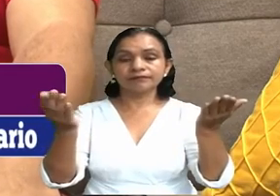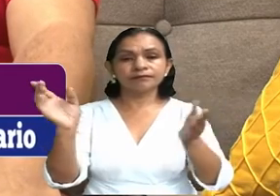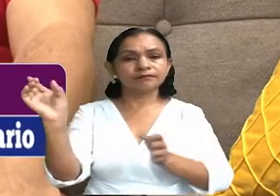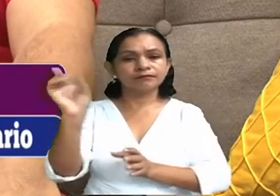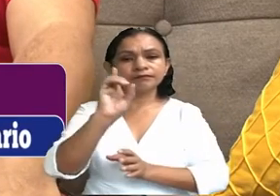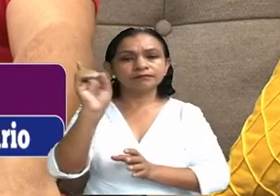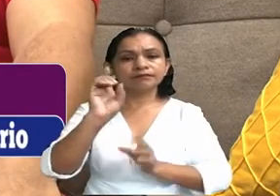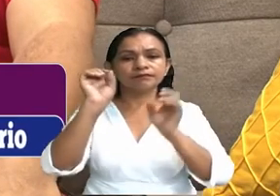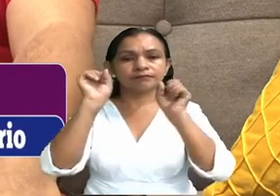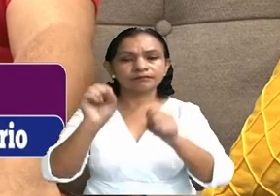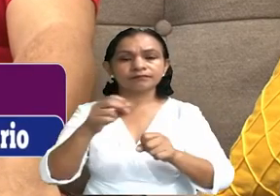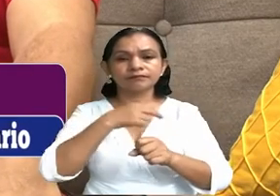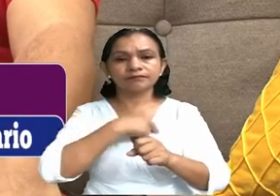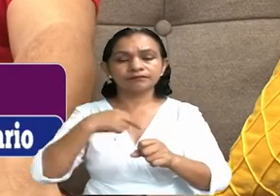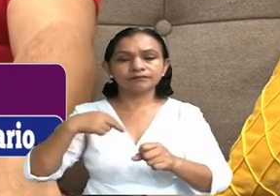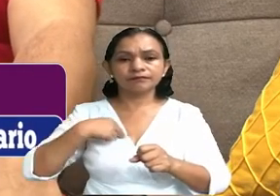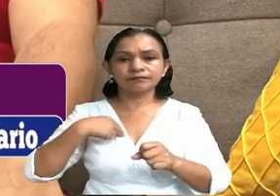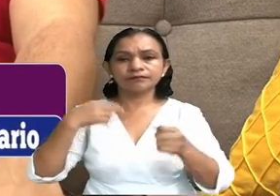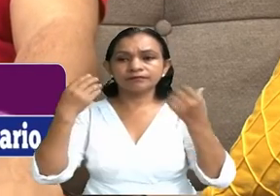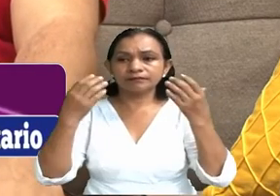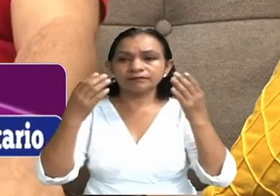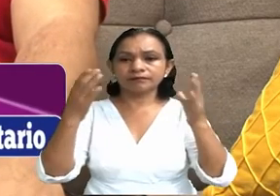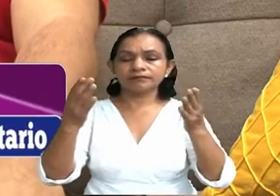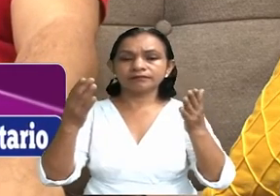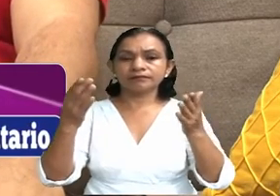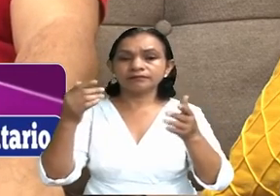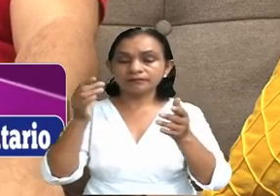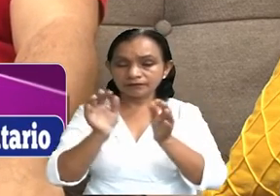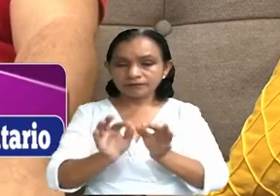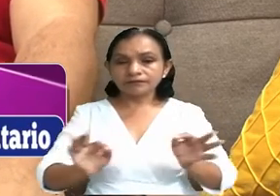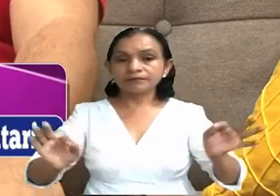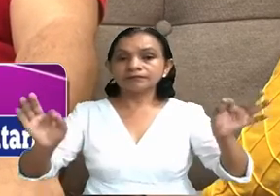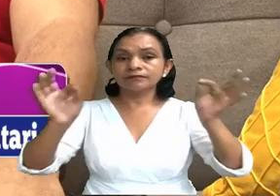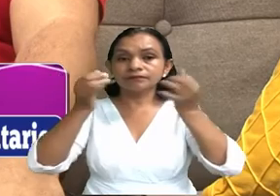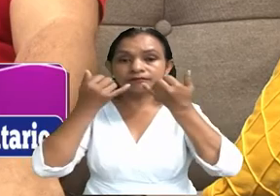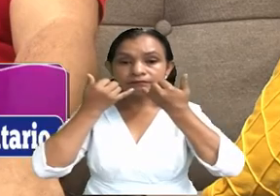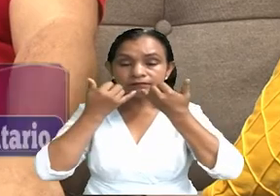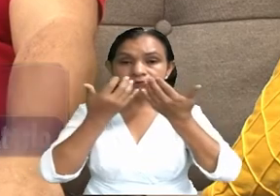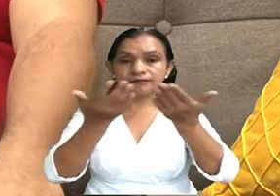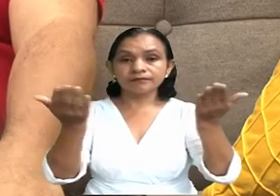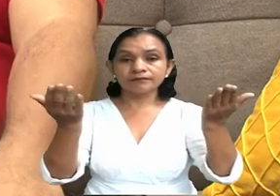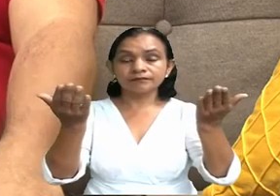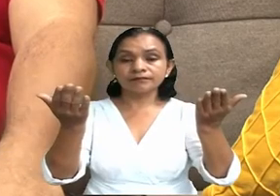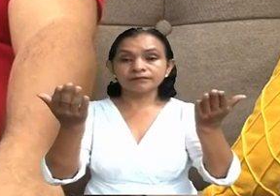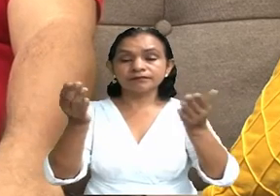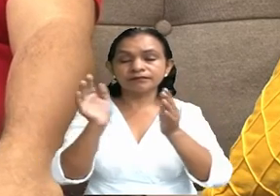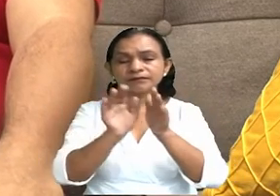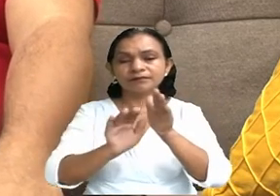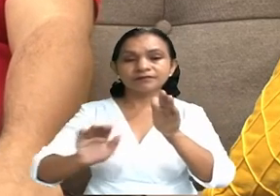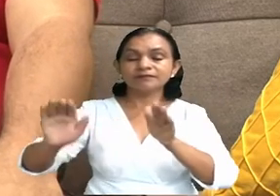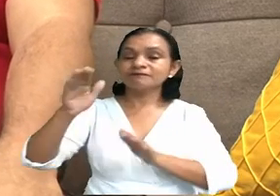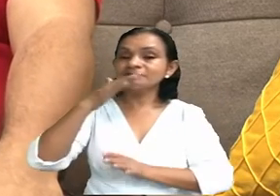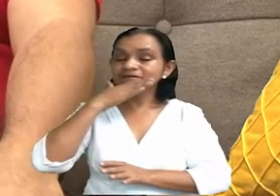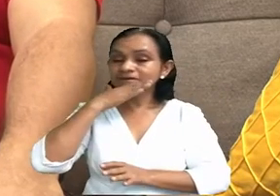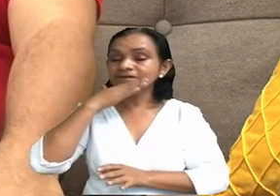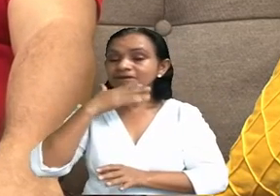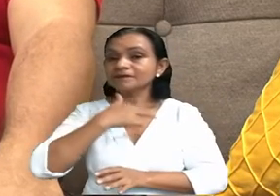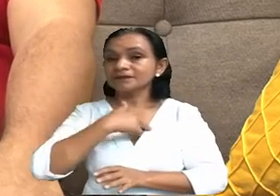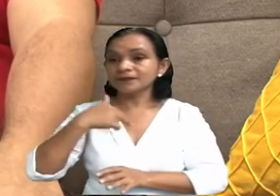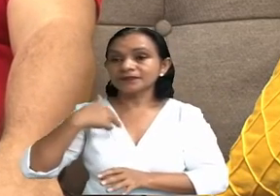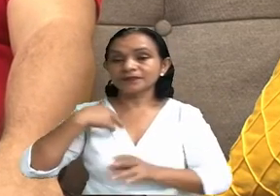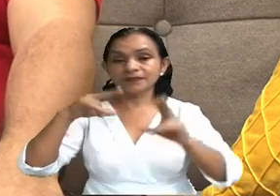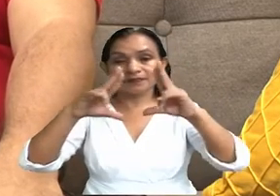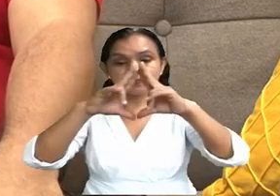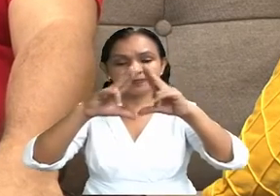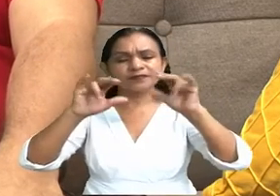se pueden extraer los insumos, y esa base informativa es el paso más difícil de dar y que